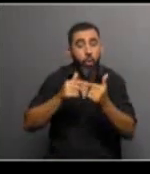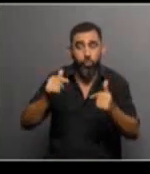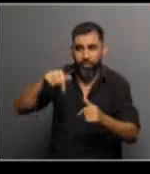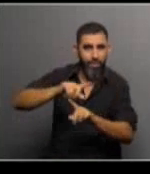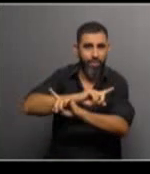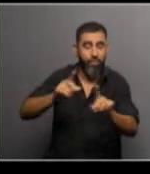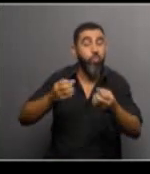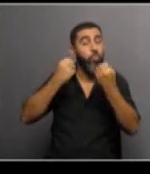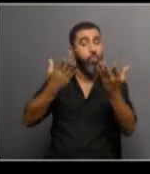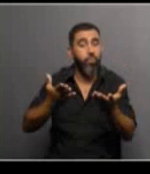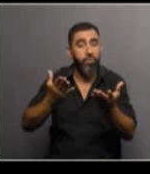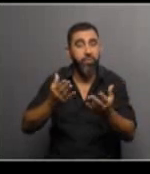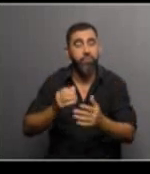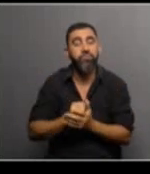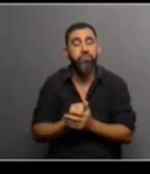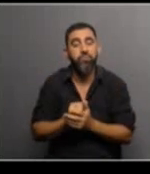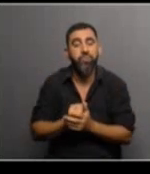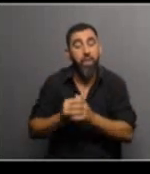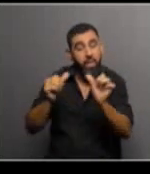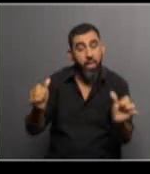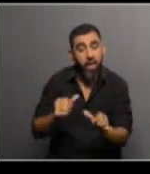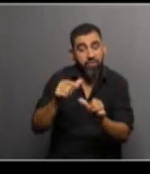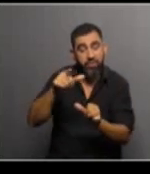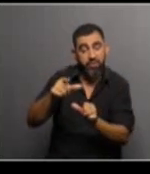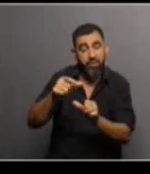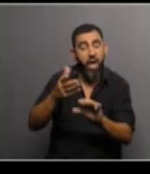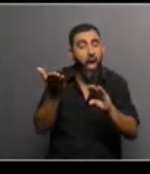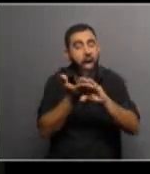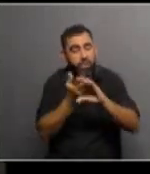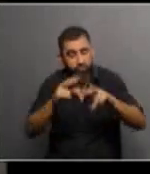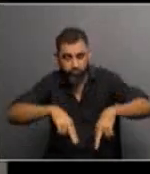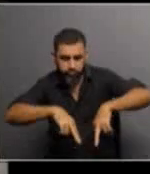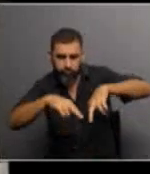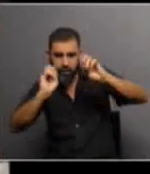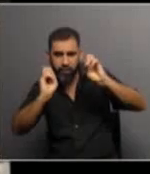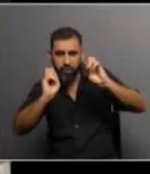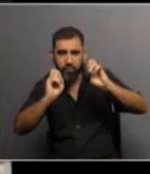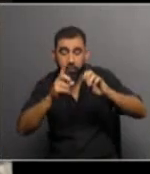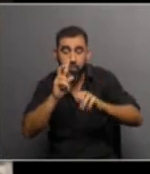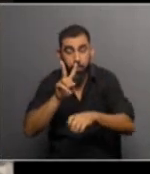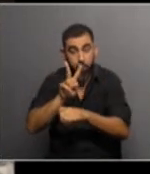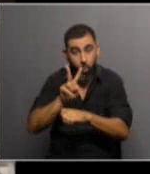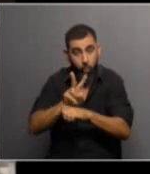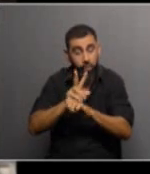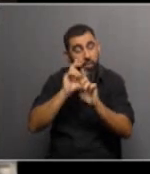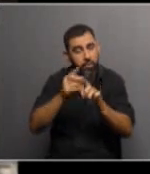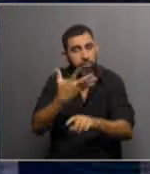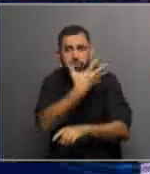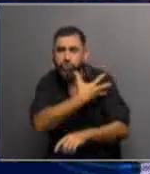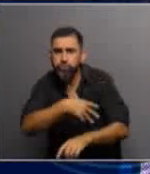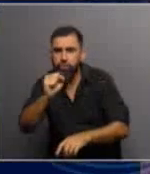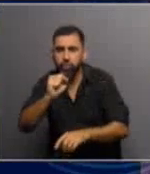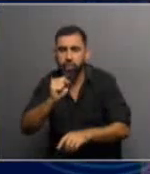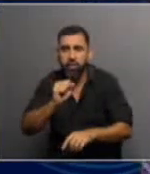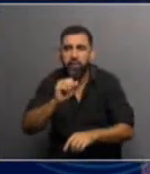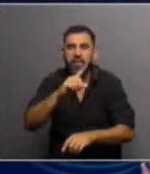acá porque están en el ciudad de que se está haciendo dónde se llevan el archivo para investigar para cuidarlo si se habían